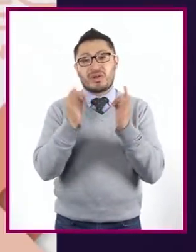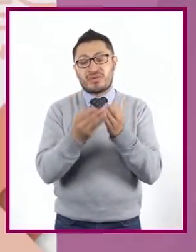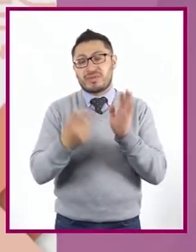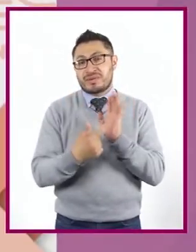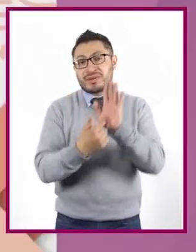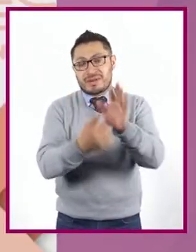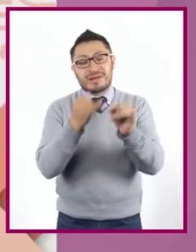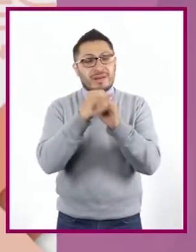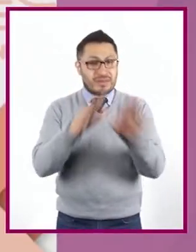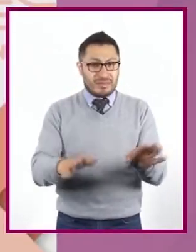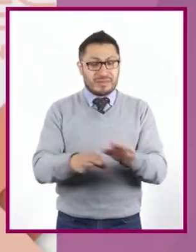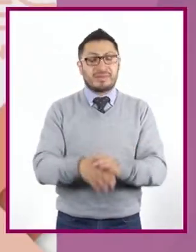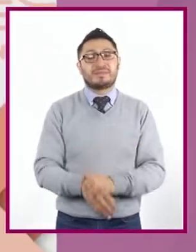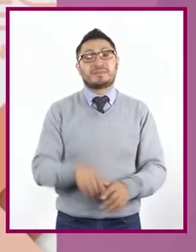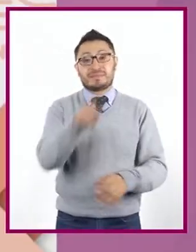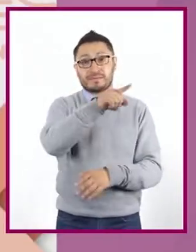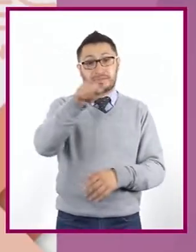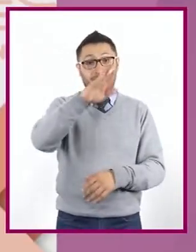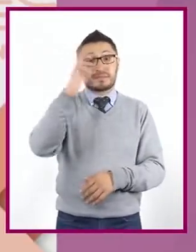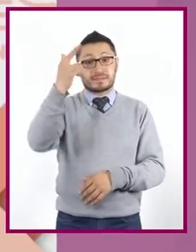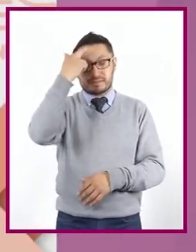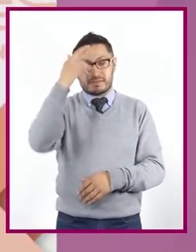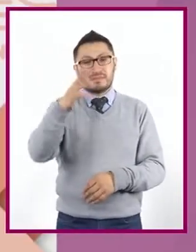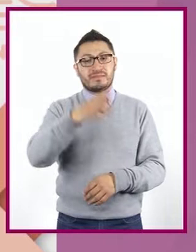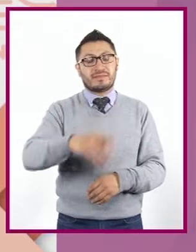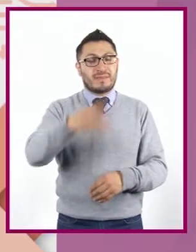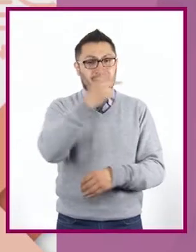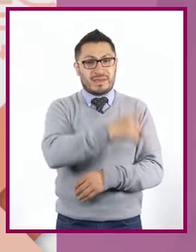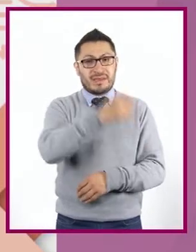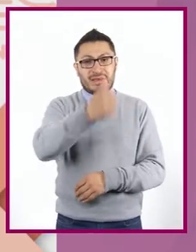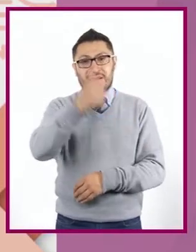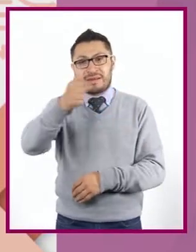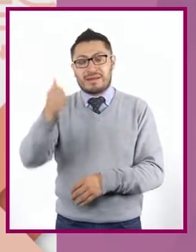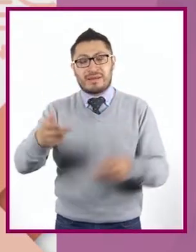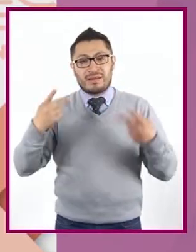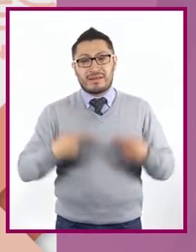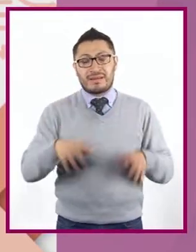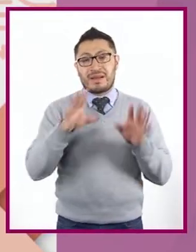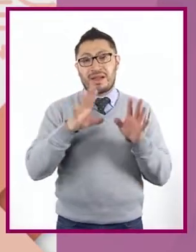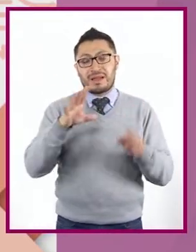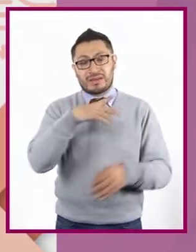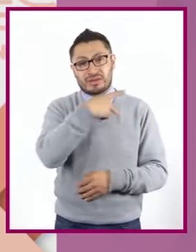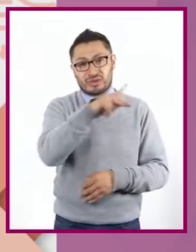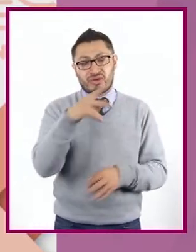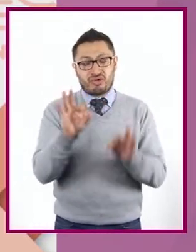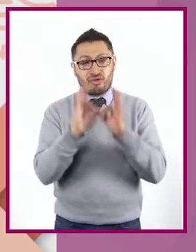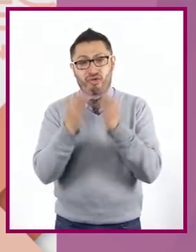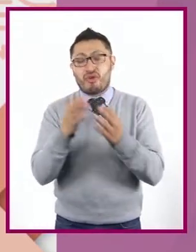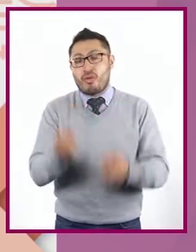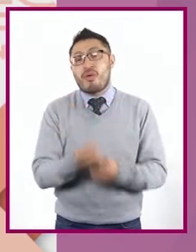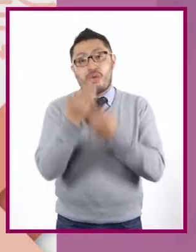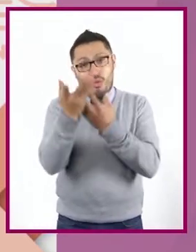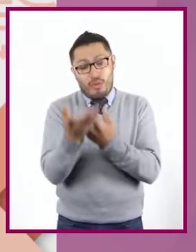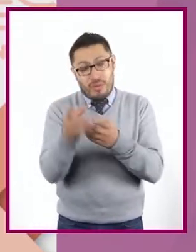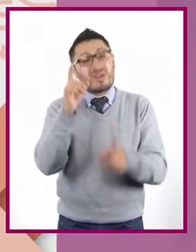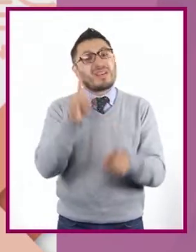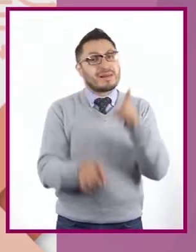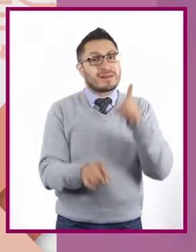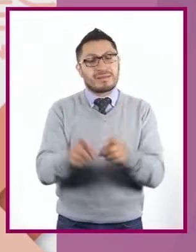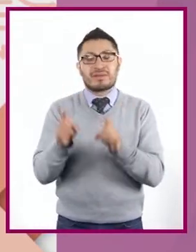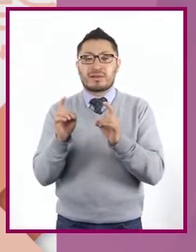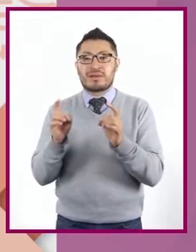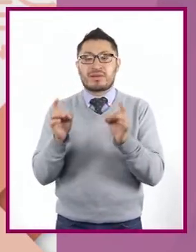información. Recuerden que cada hablante maneja su propia forma de expresarse, de acuerdo con la